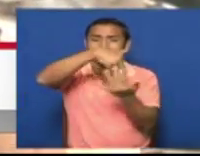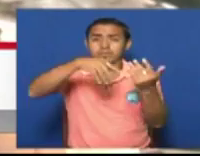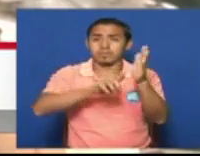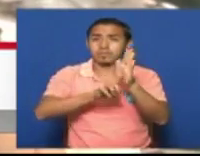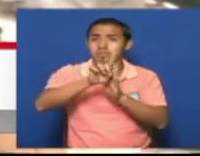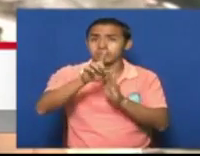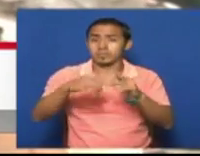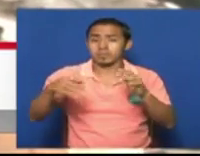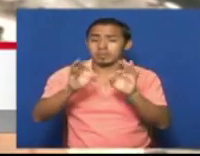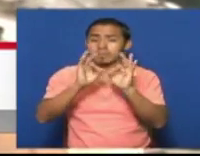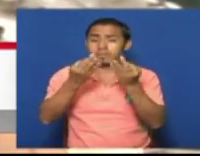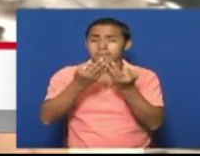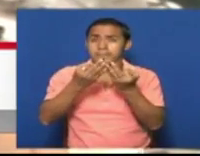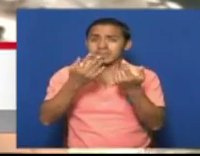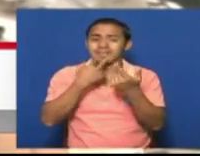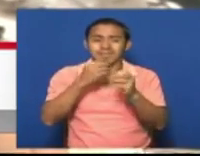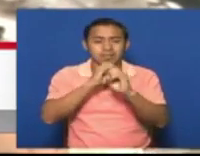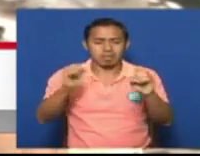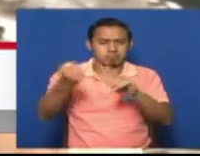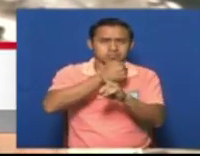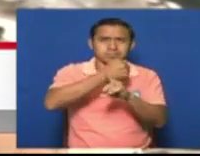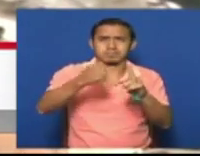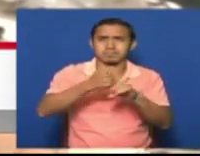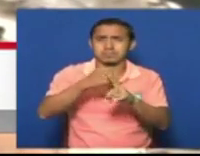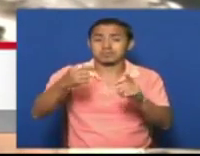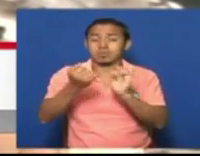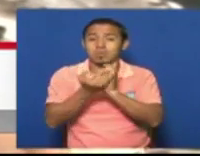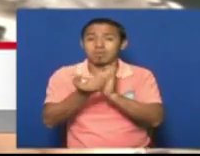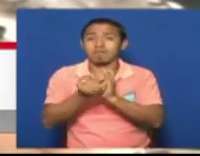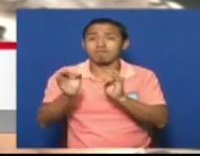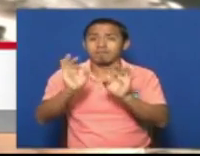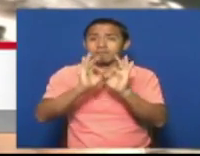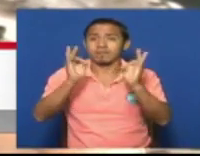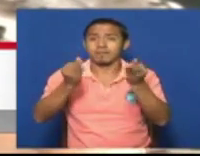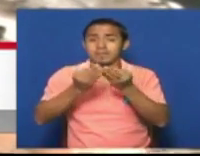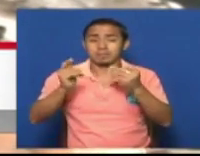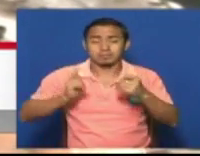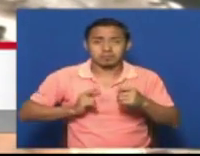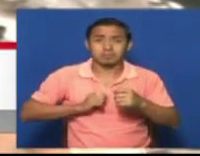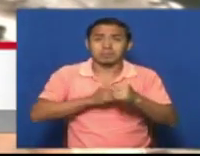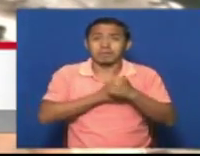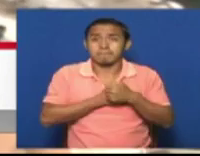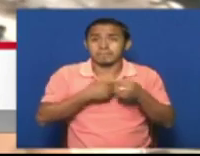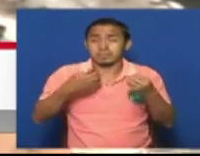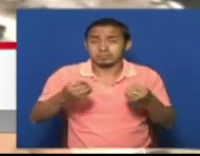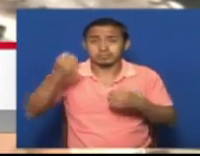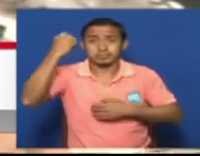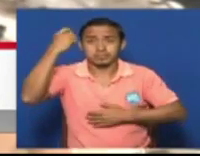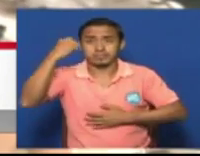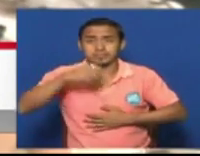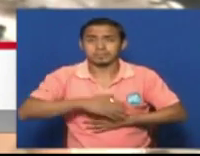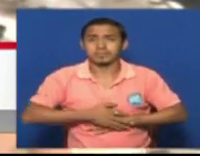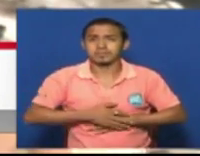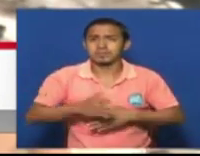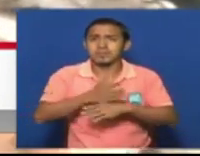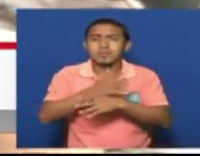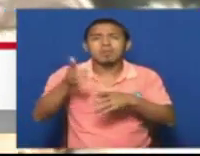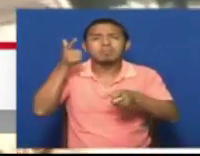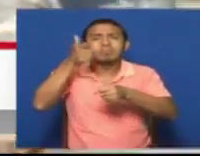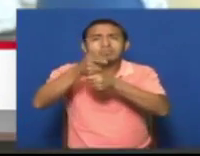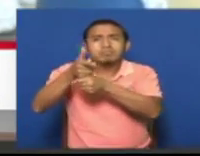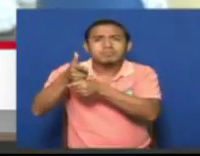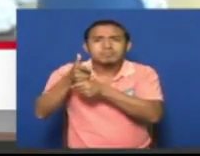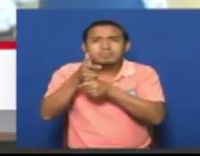de relaciones de violencias y familias que se deben de caracterizar por relaciones de amor y de comprensión ahora estas imágenes que estamos